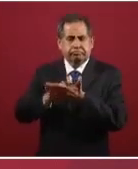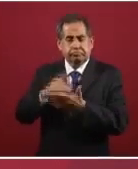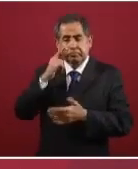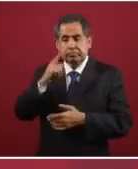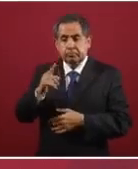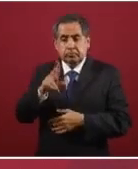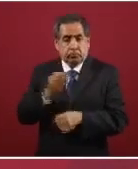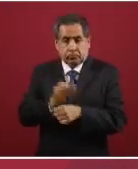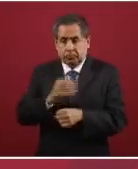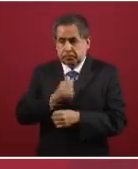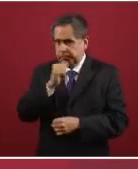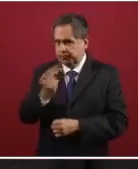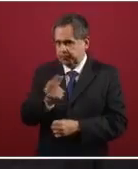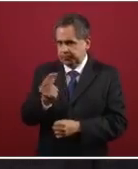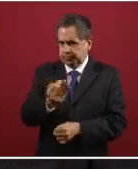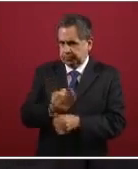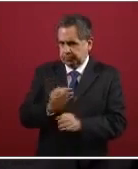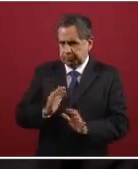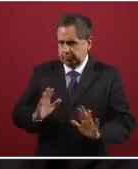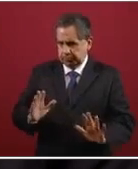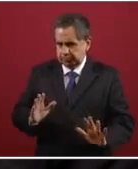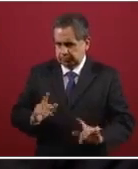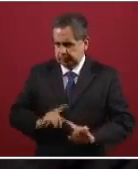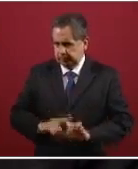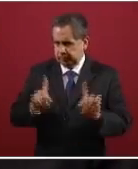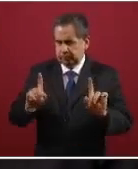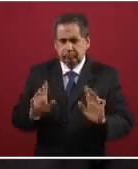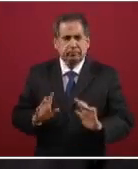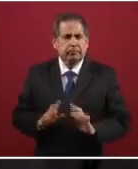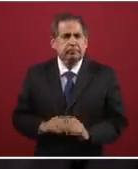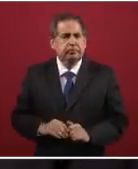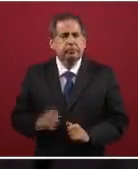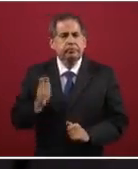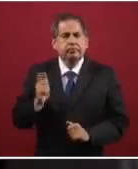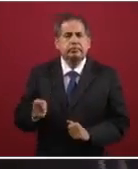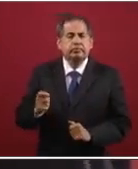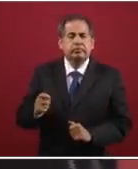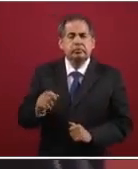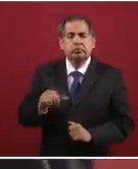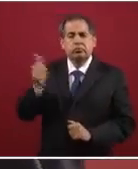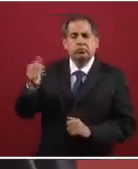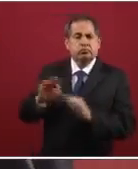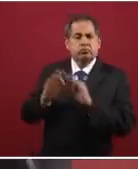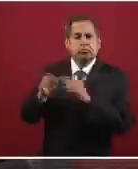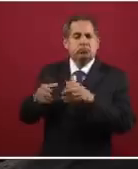Pero no estamos en una circunstancia así. Esto es de otro tipo.